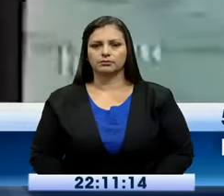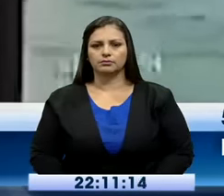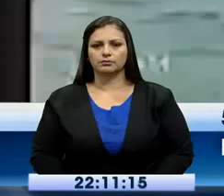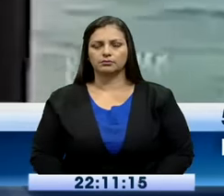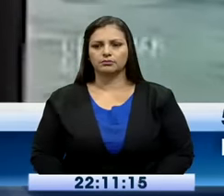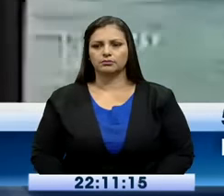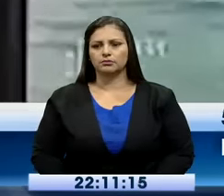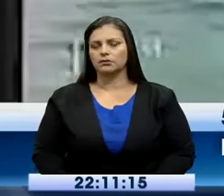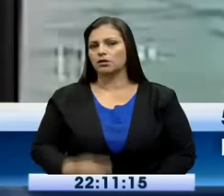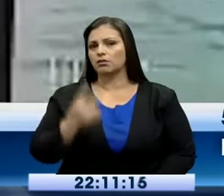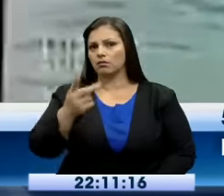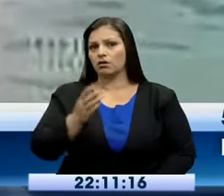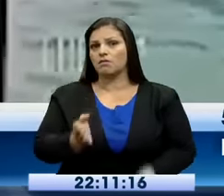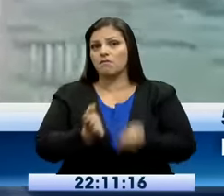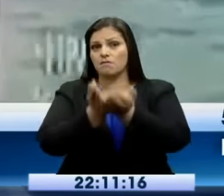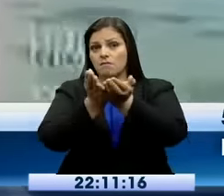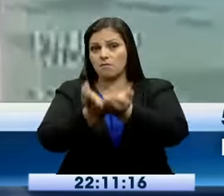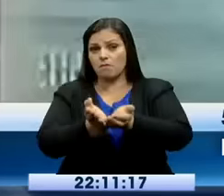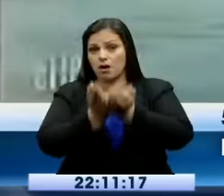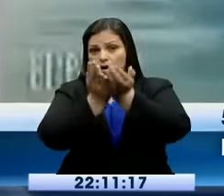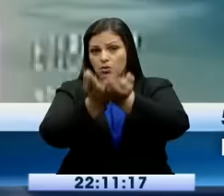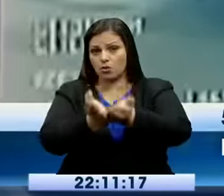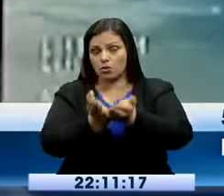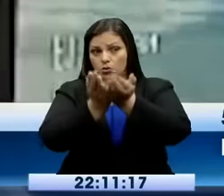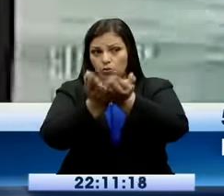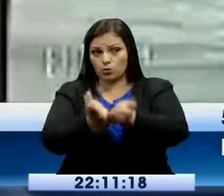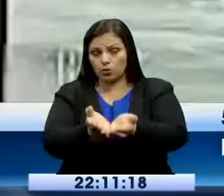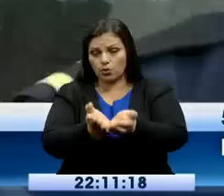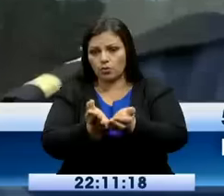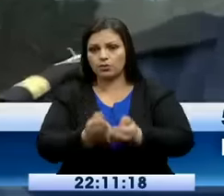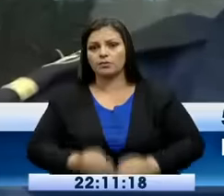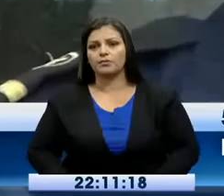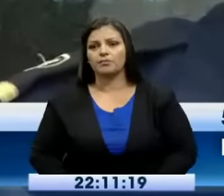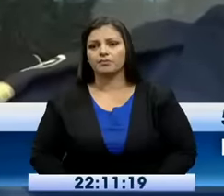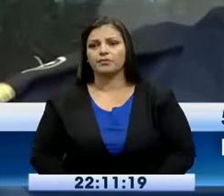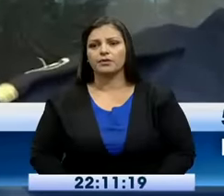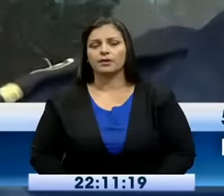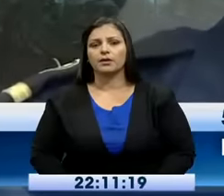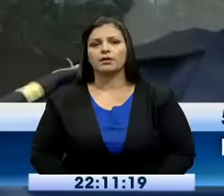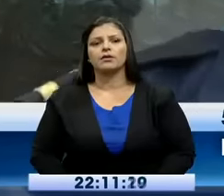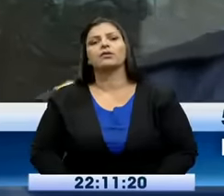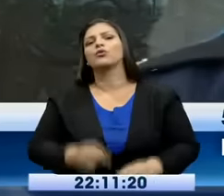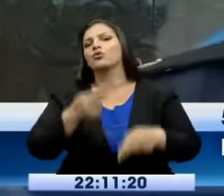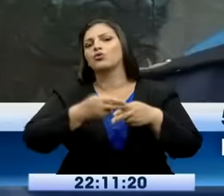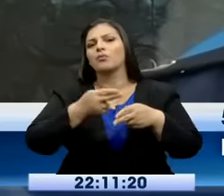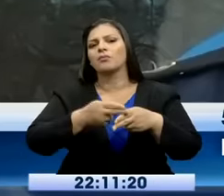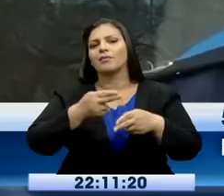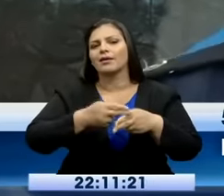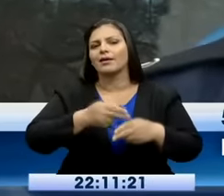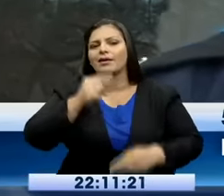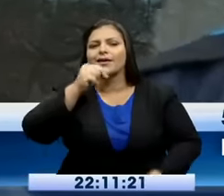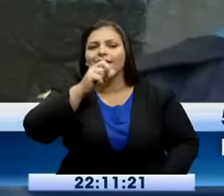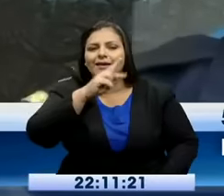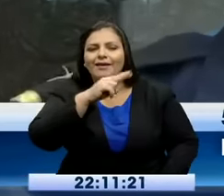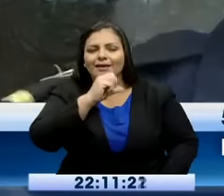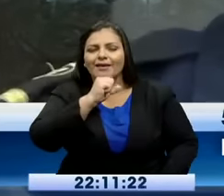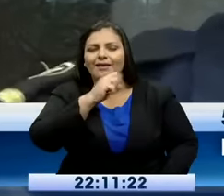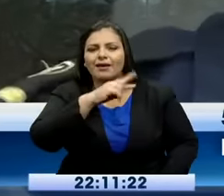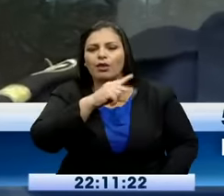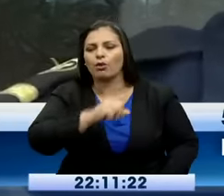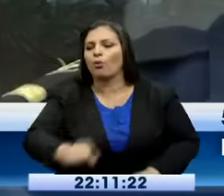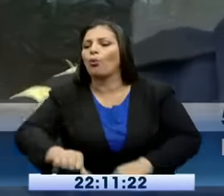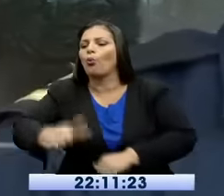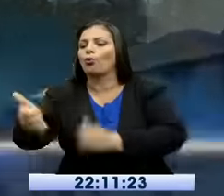barco más afectado es el pesquero Don Gerardo II y el barco Siempre María, que se encontraba por el sector, auxilió